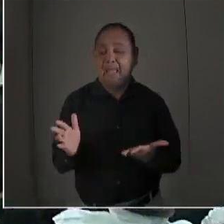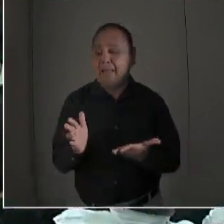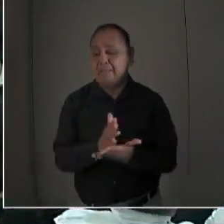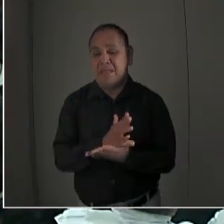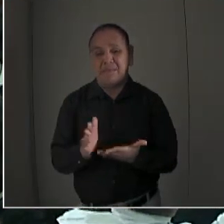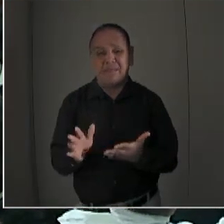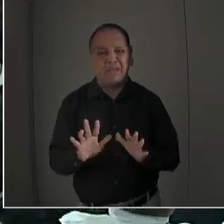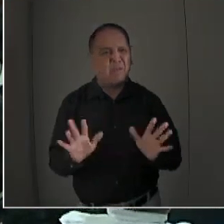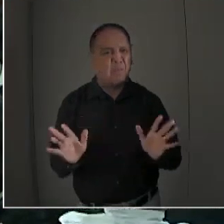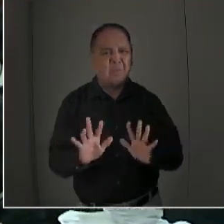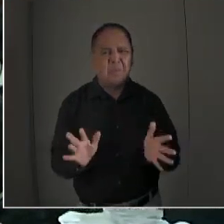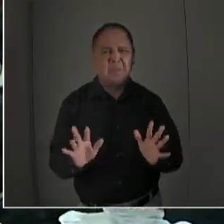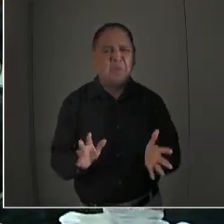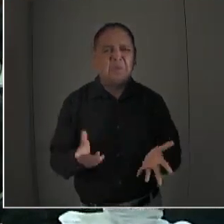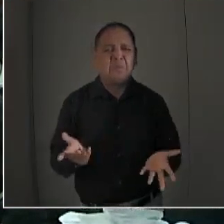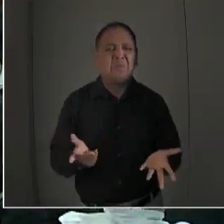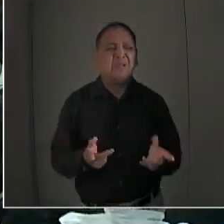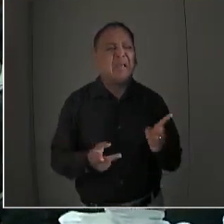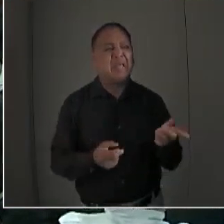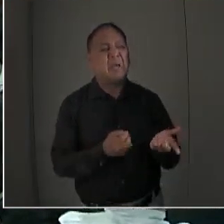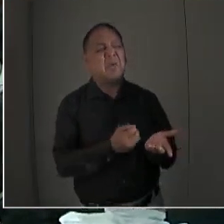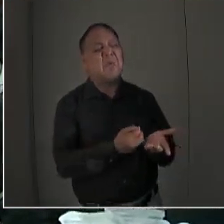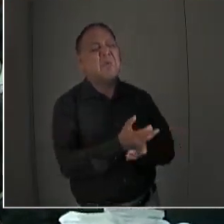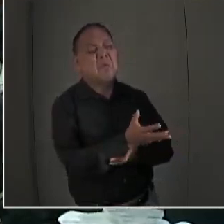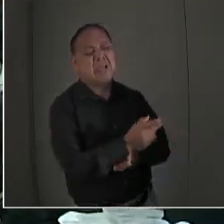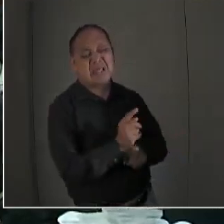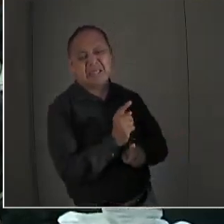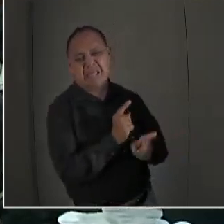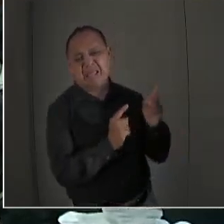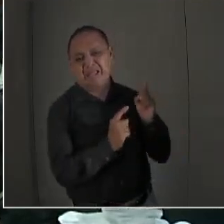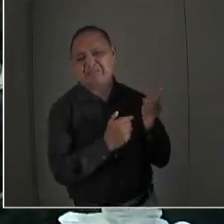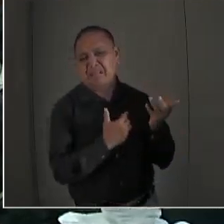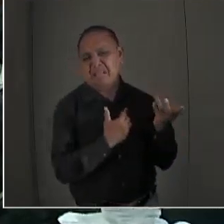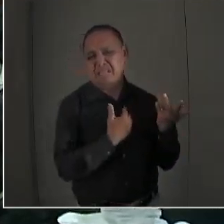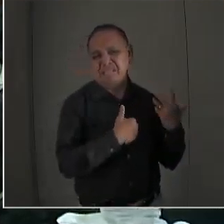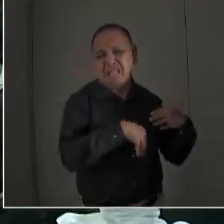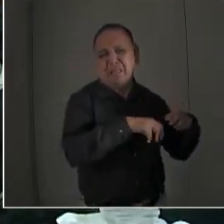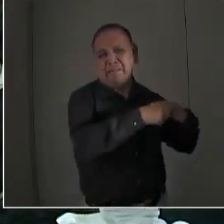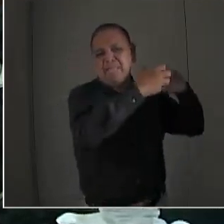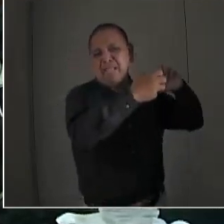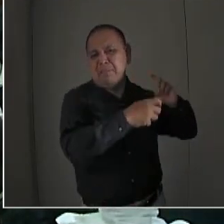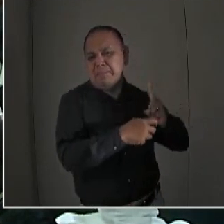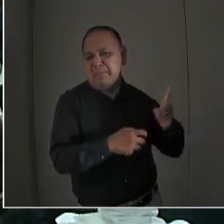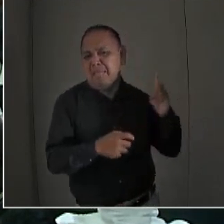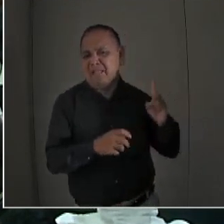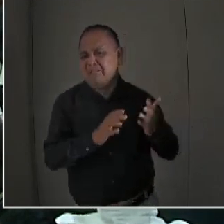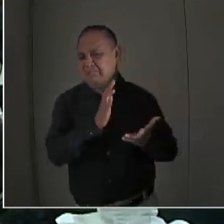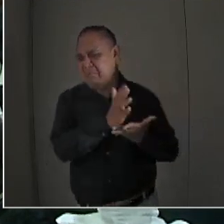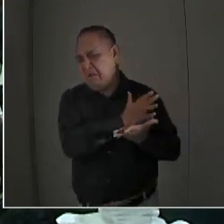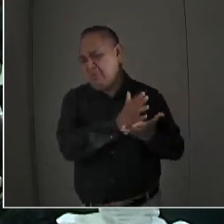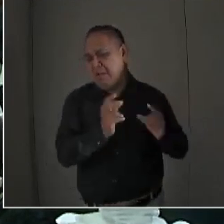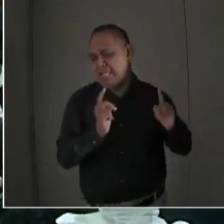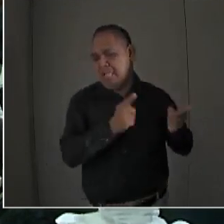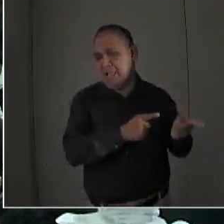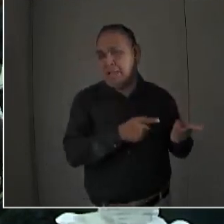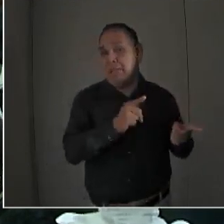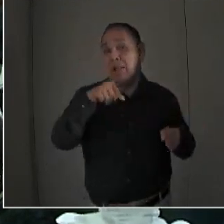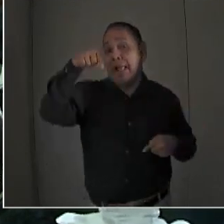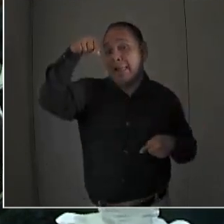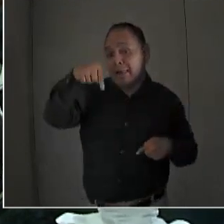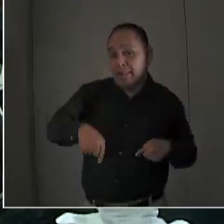pleitos están afuera, es con los contrarios, que aquí adentro debe de